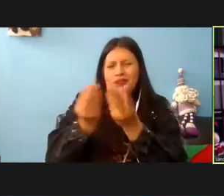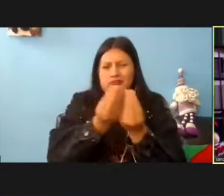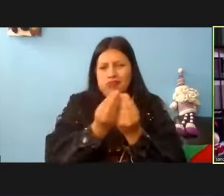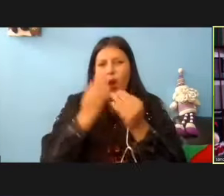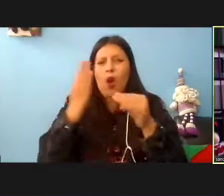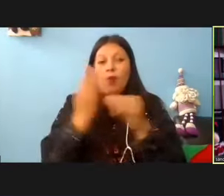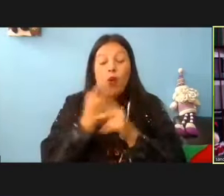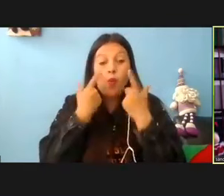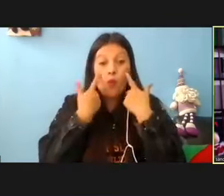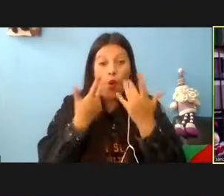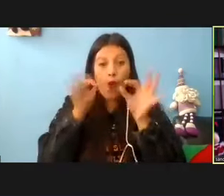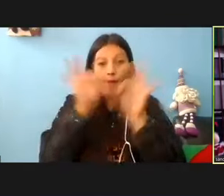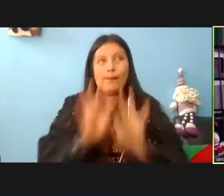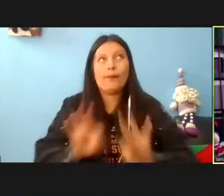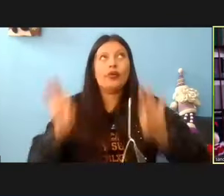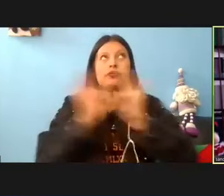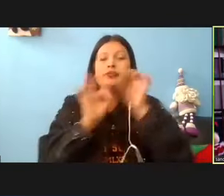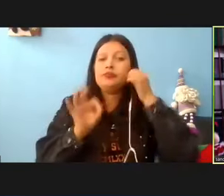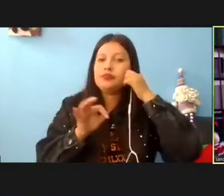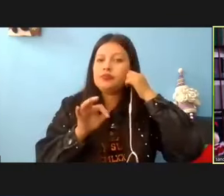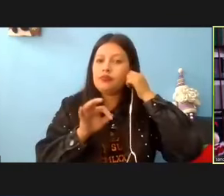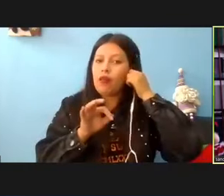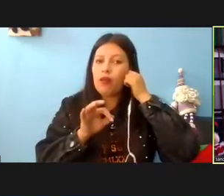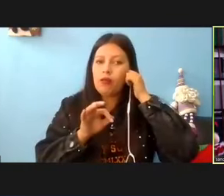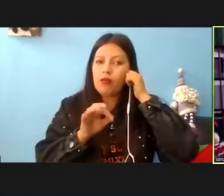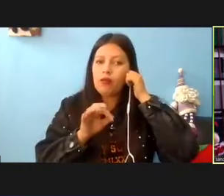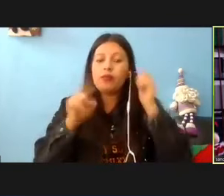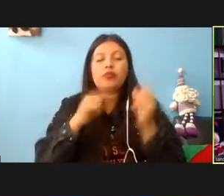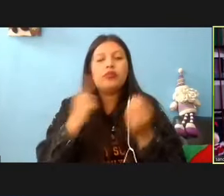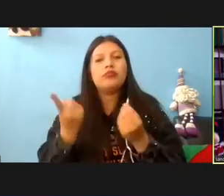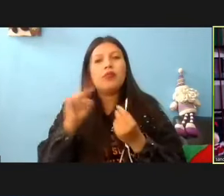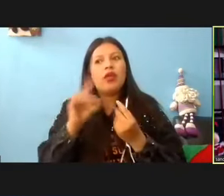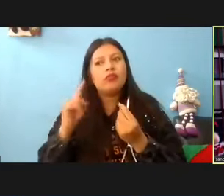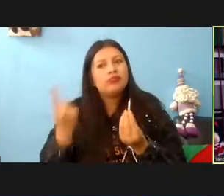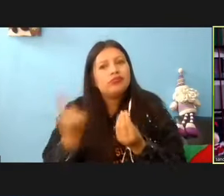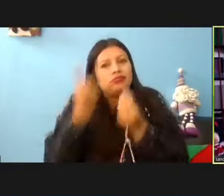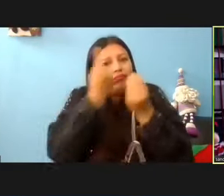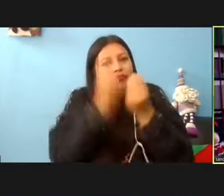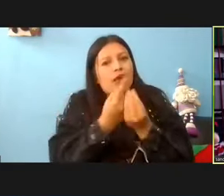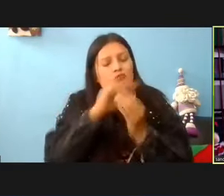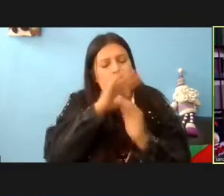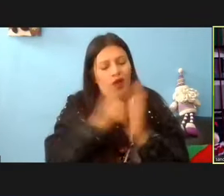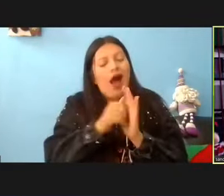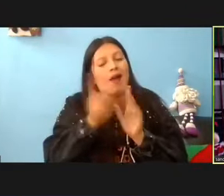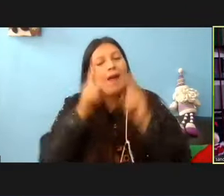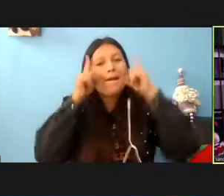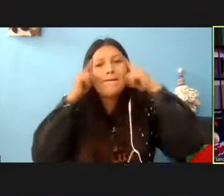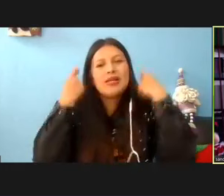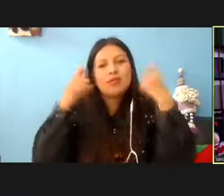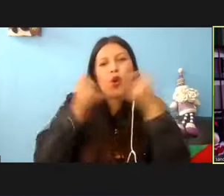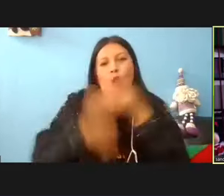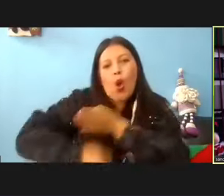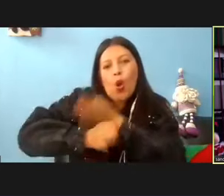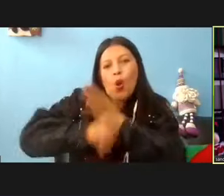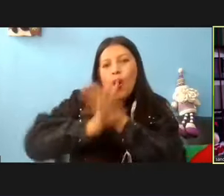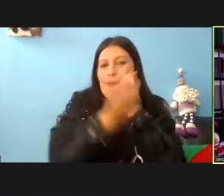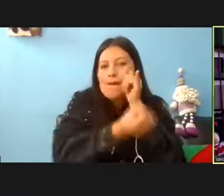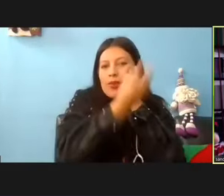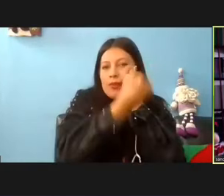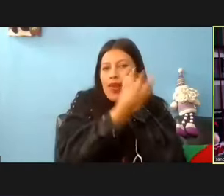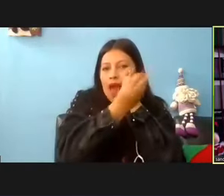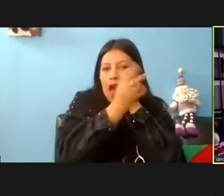muy importantes en donde incluiría finalmente esta preocupación constante por la pedagogía de la